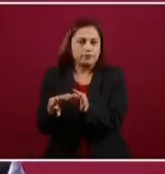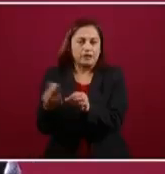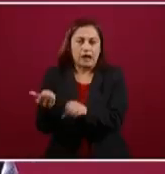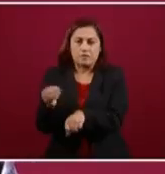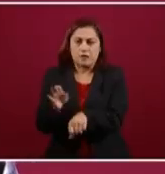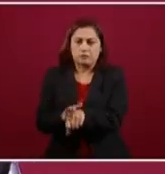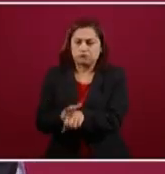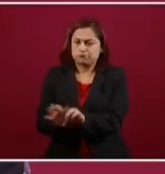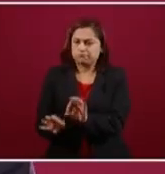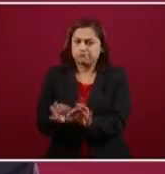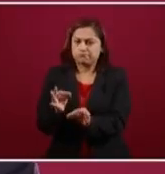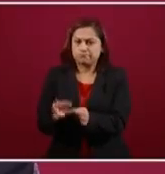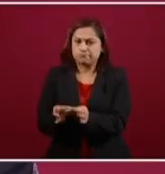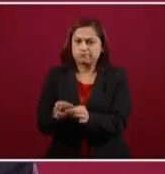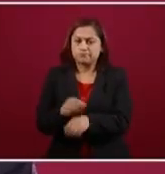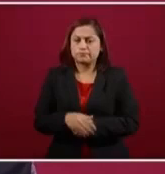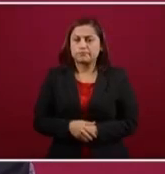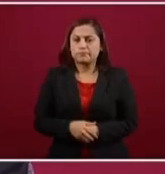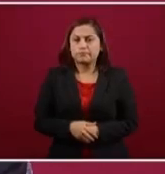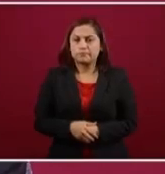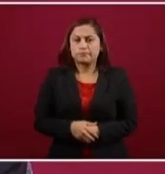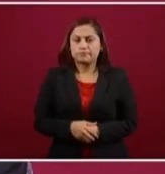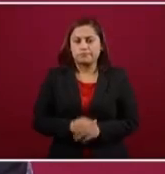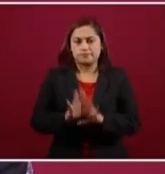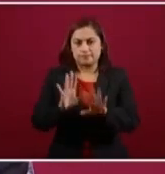Y les digo,